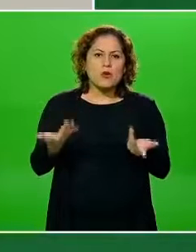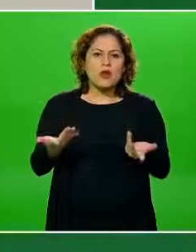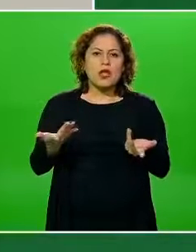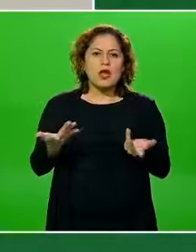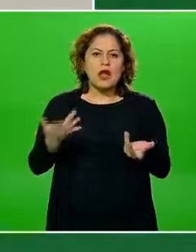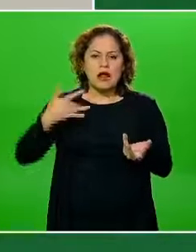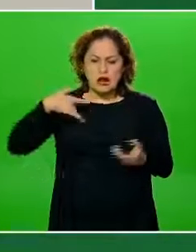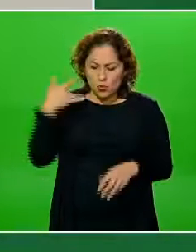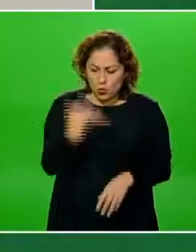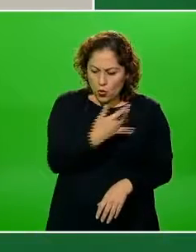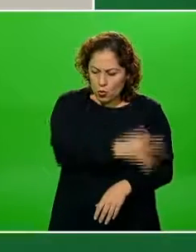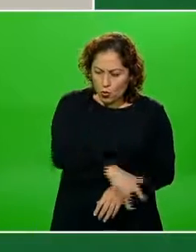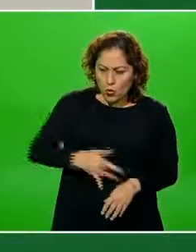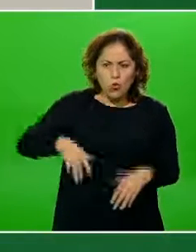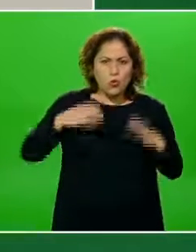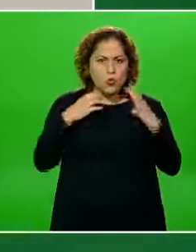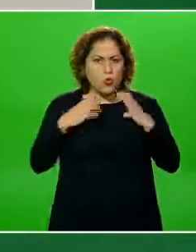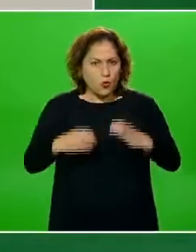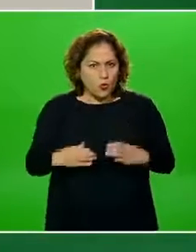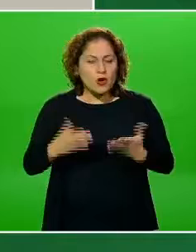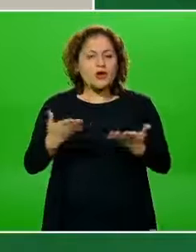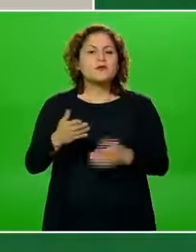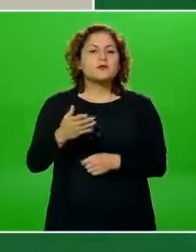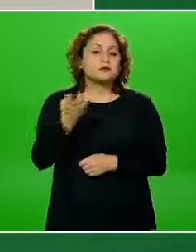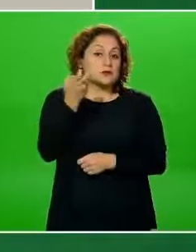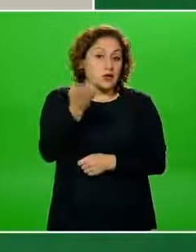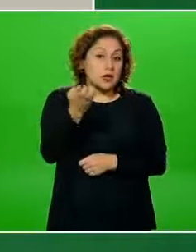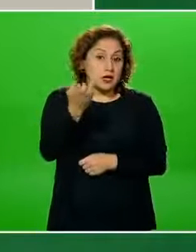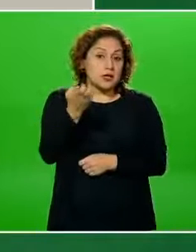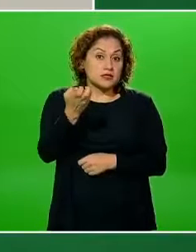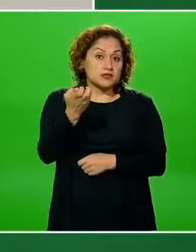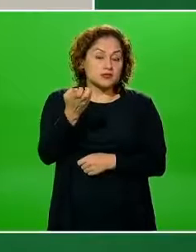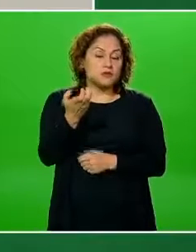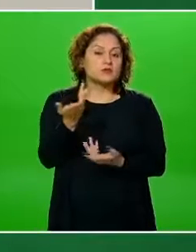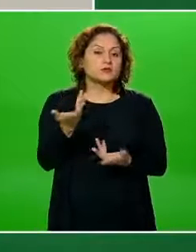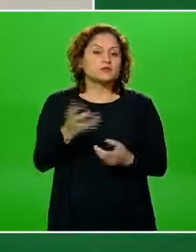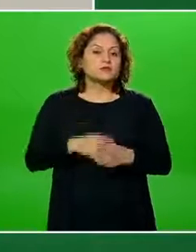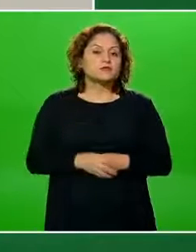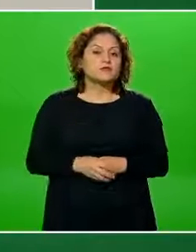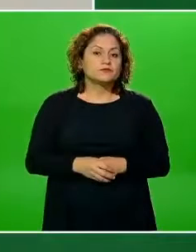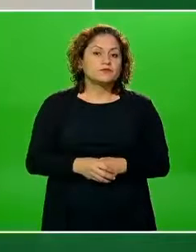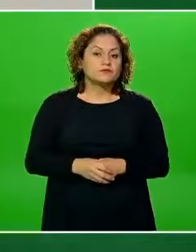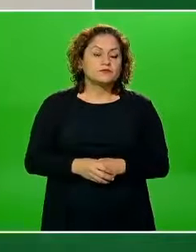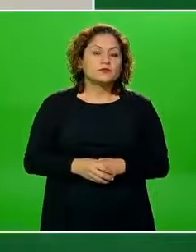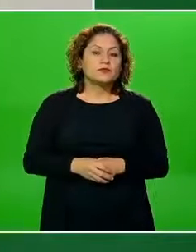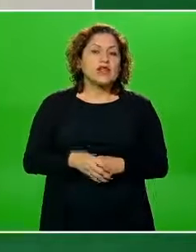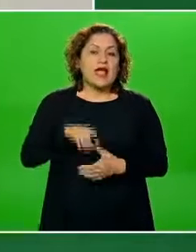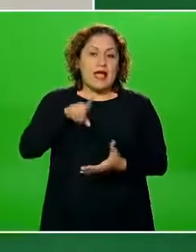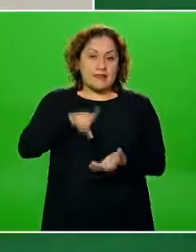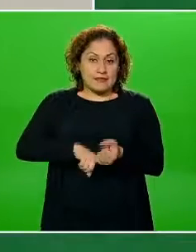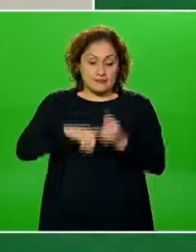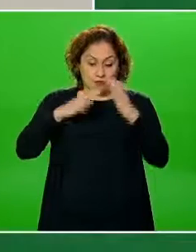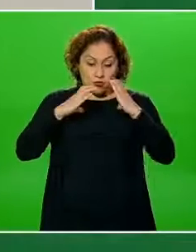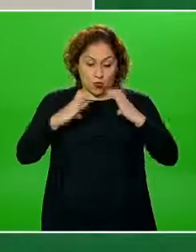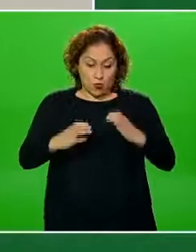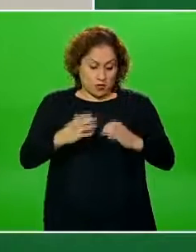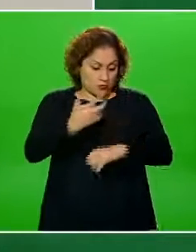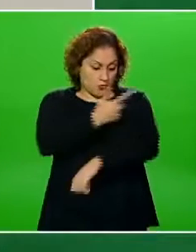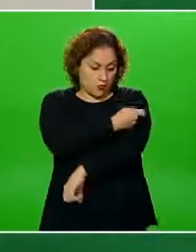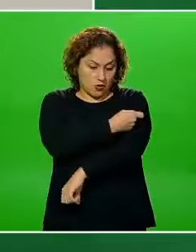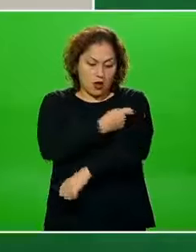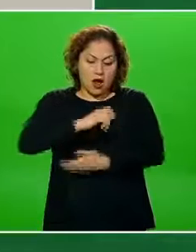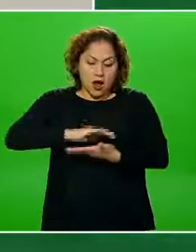algunas partes del cuerpo, lo cual también corresponde obviamente a la reacción que el sistema inmunológico empieza